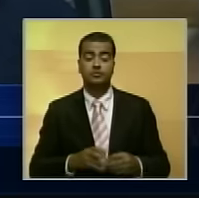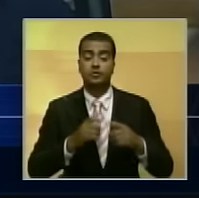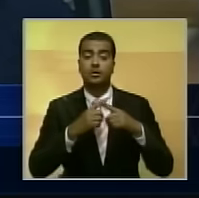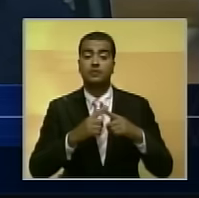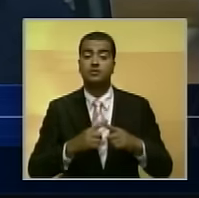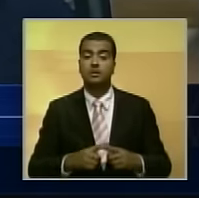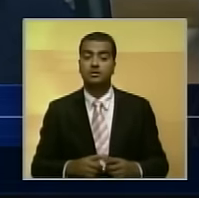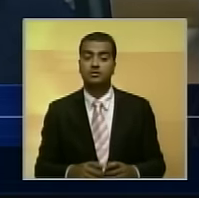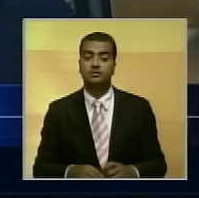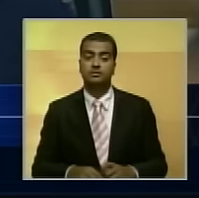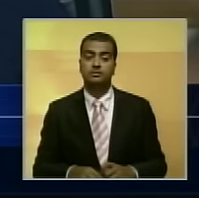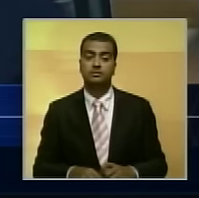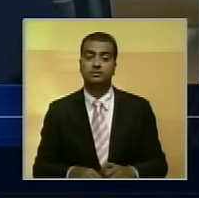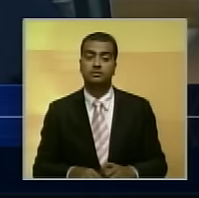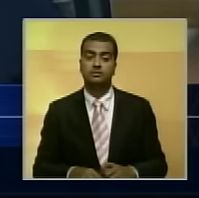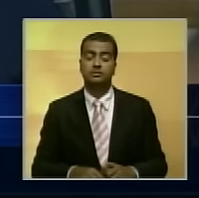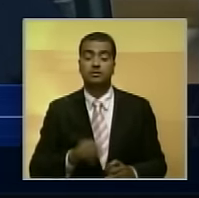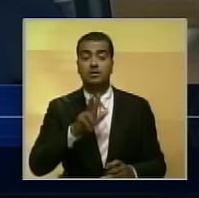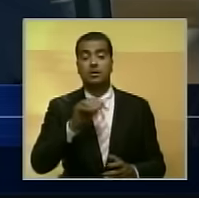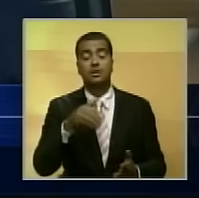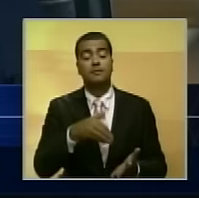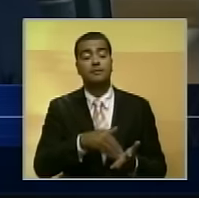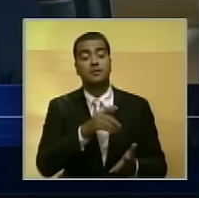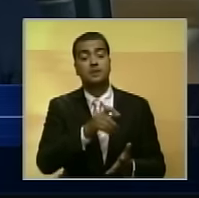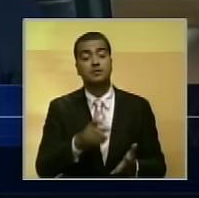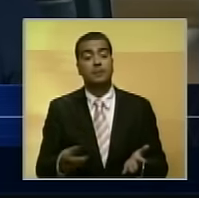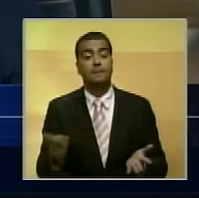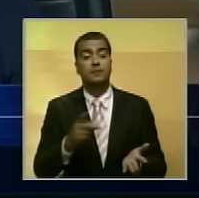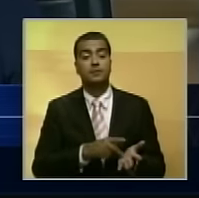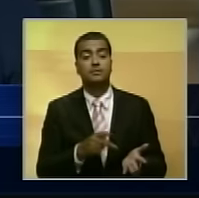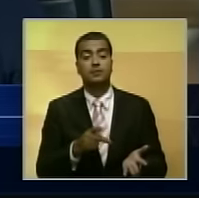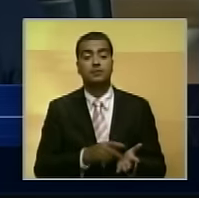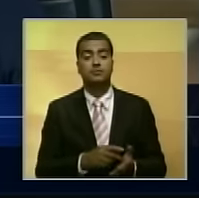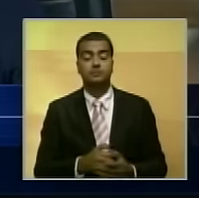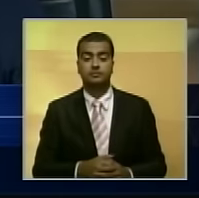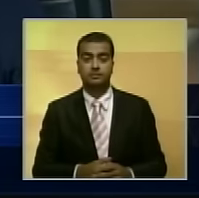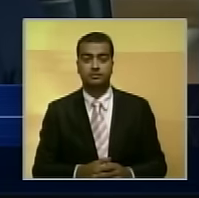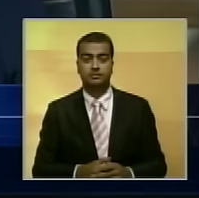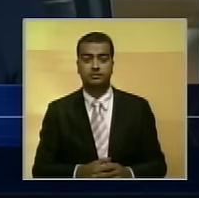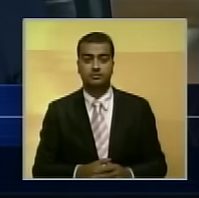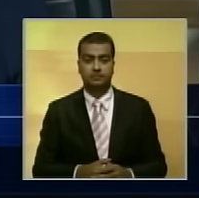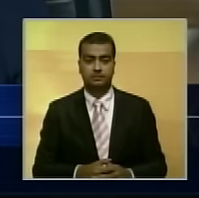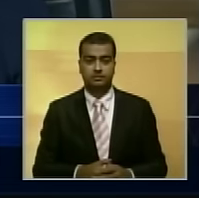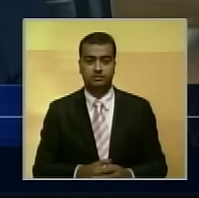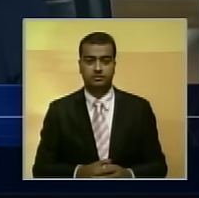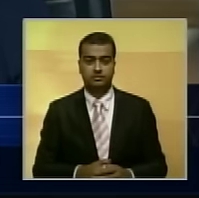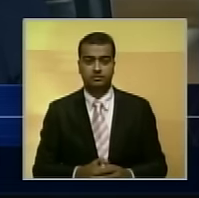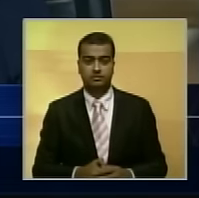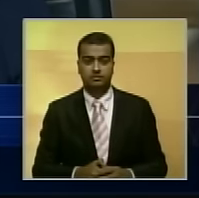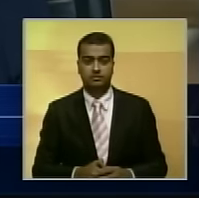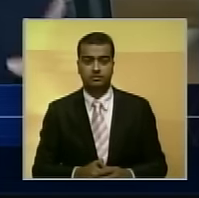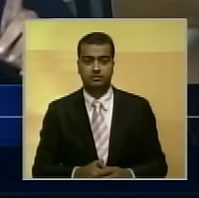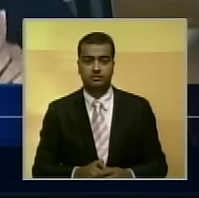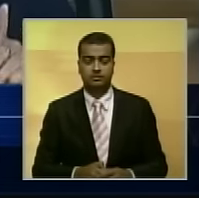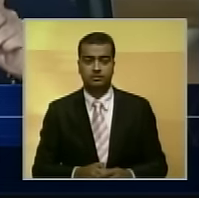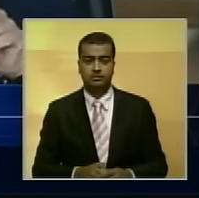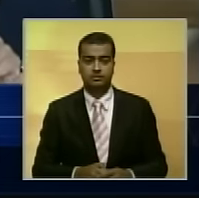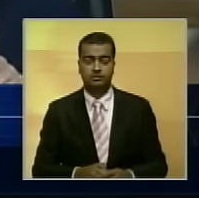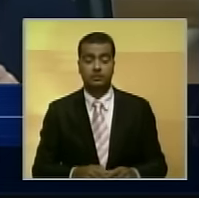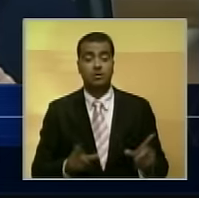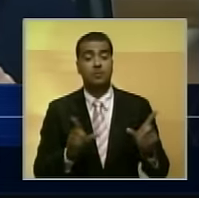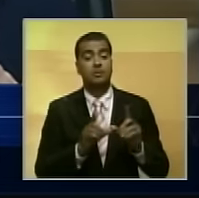contabilizados. No más de 30.000 personas participaron en esta concentración. Los